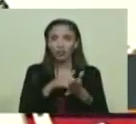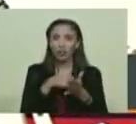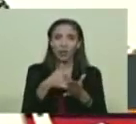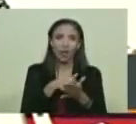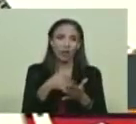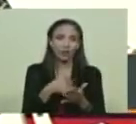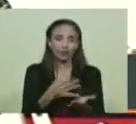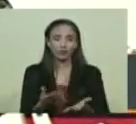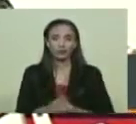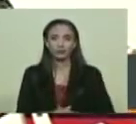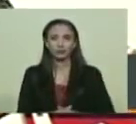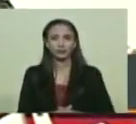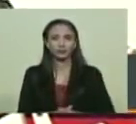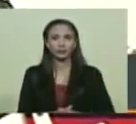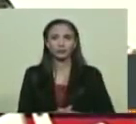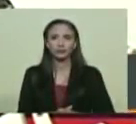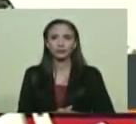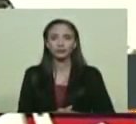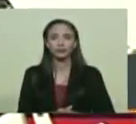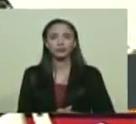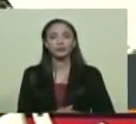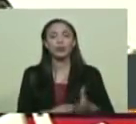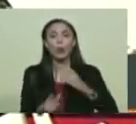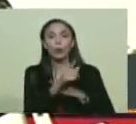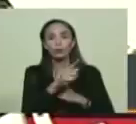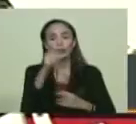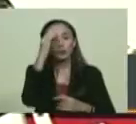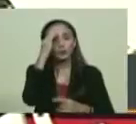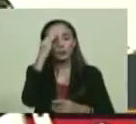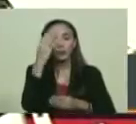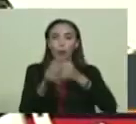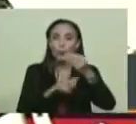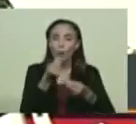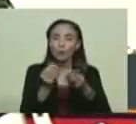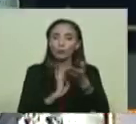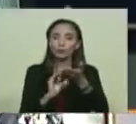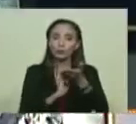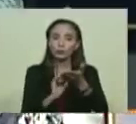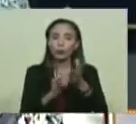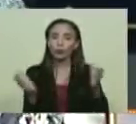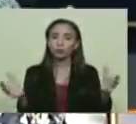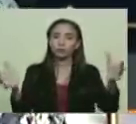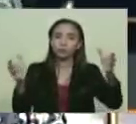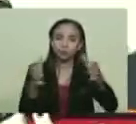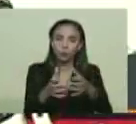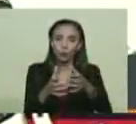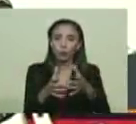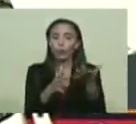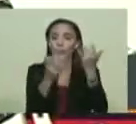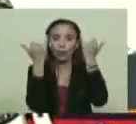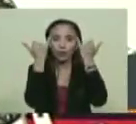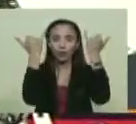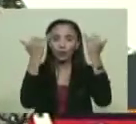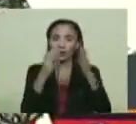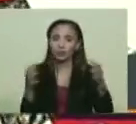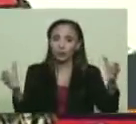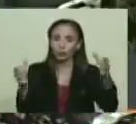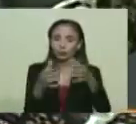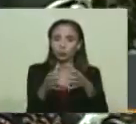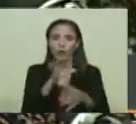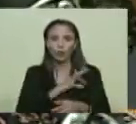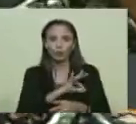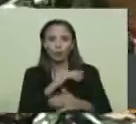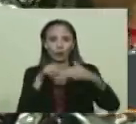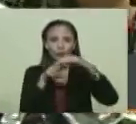débiles, compadre. Tome acciones inmediatas para conformar poderosos equipos de inteligencia social que